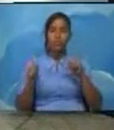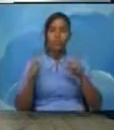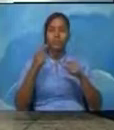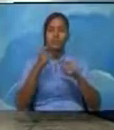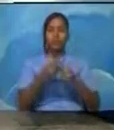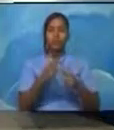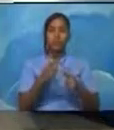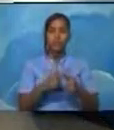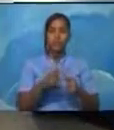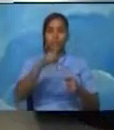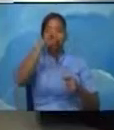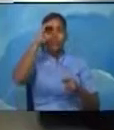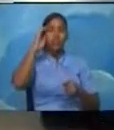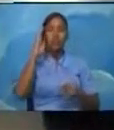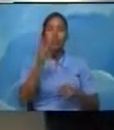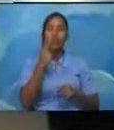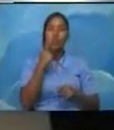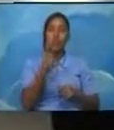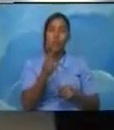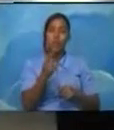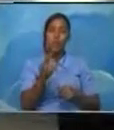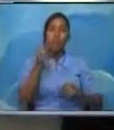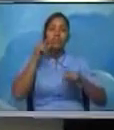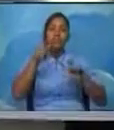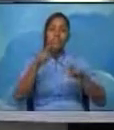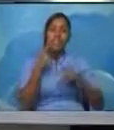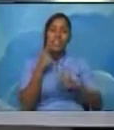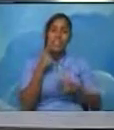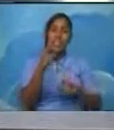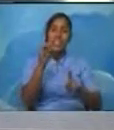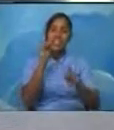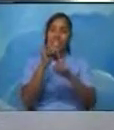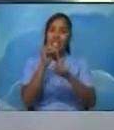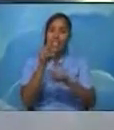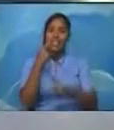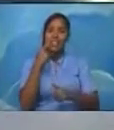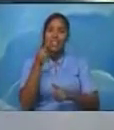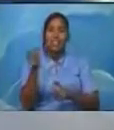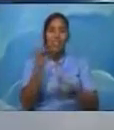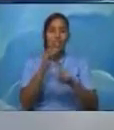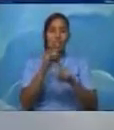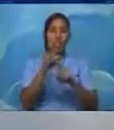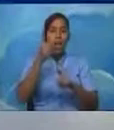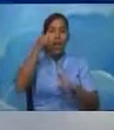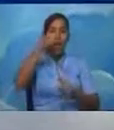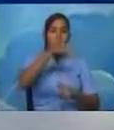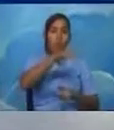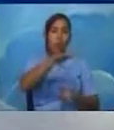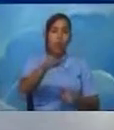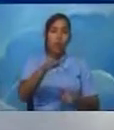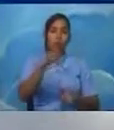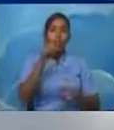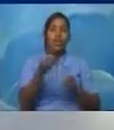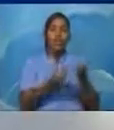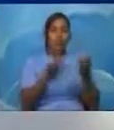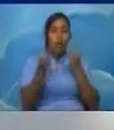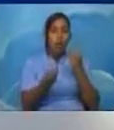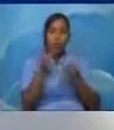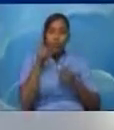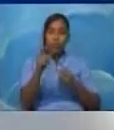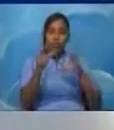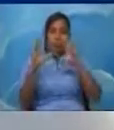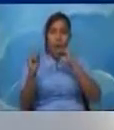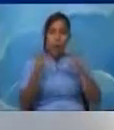desierto? Dios dijo: diles, vivo yo, dice Jehová, que según habéis hablado a